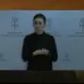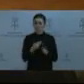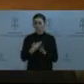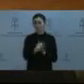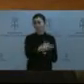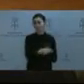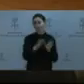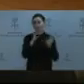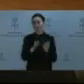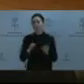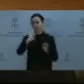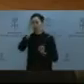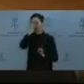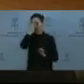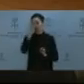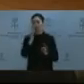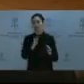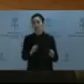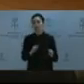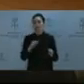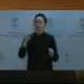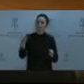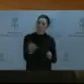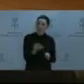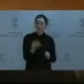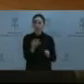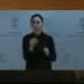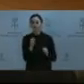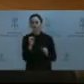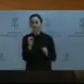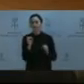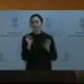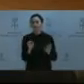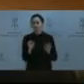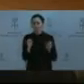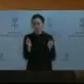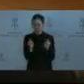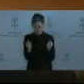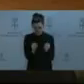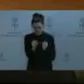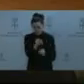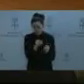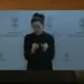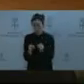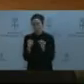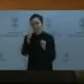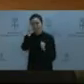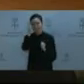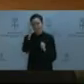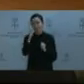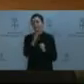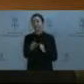ir a cubrir todos y cada uno de los núcleos pequeños que sea posible. Por lo tanto, repito y termino, el compromiso de los